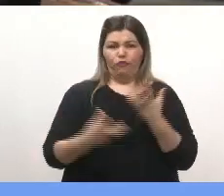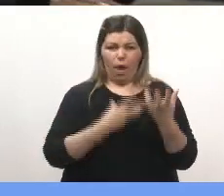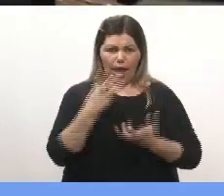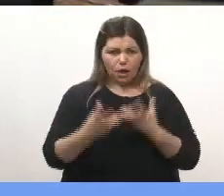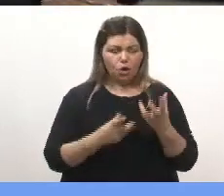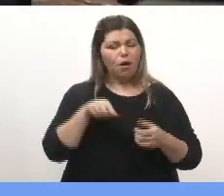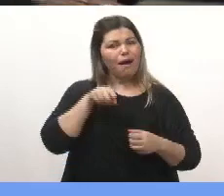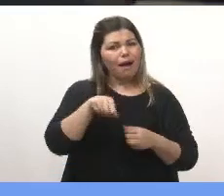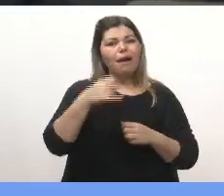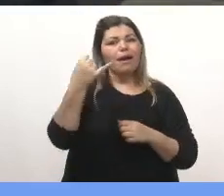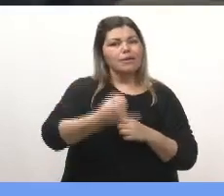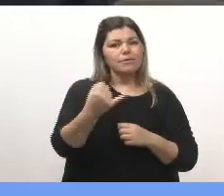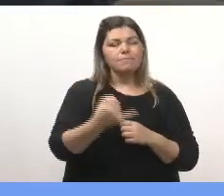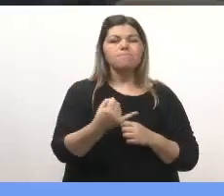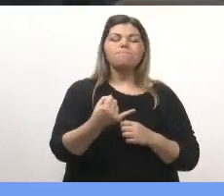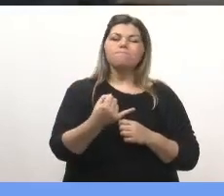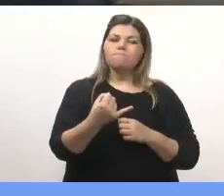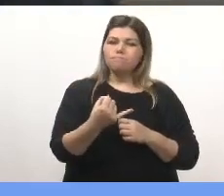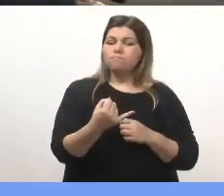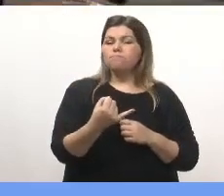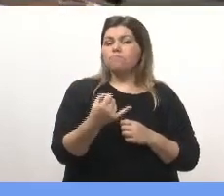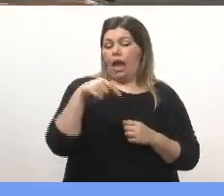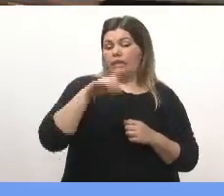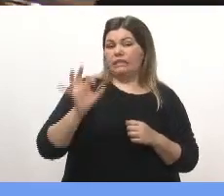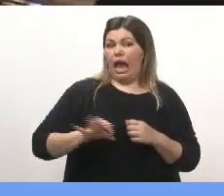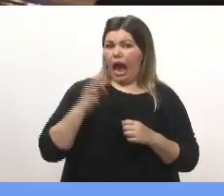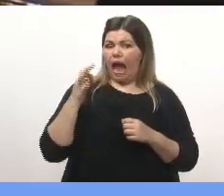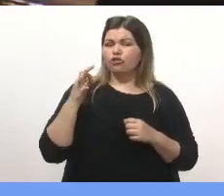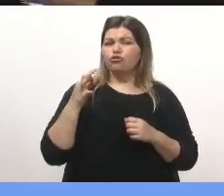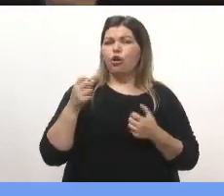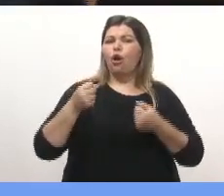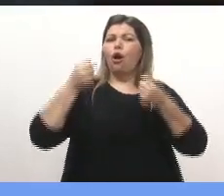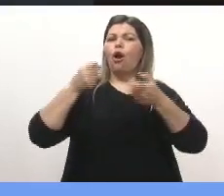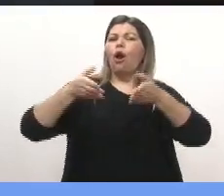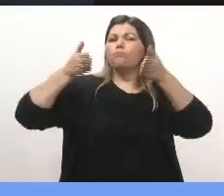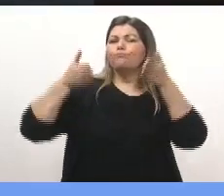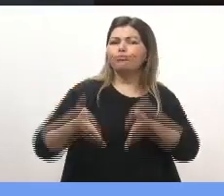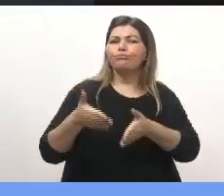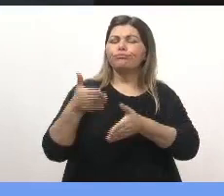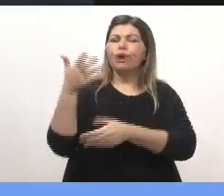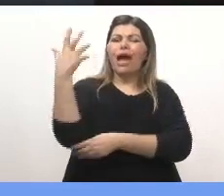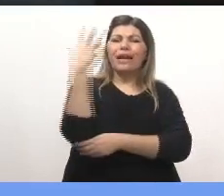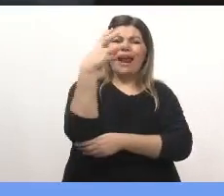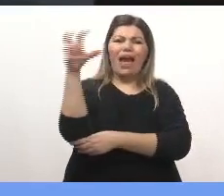ha instalado en el corriente año un radar de origen inglés que